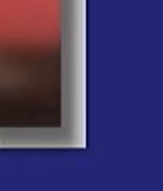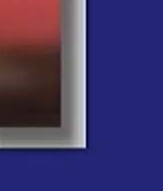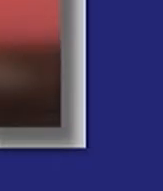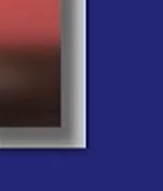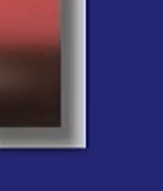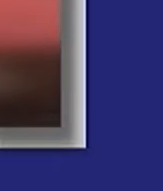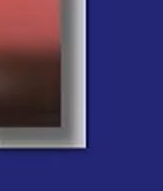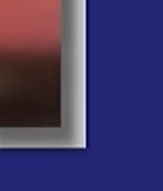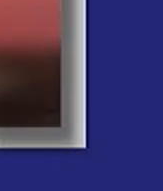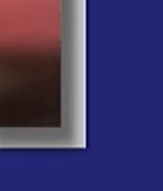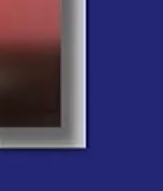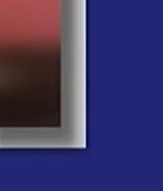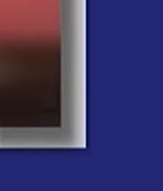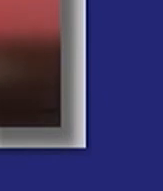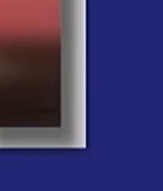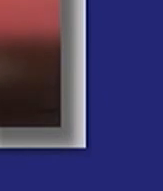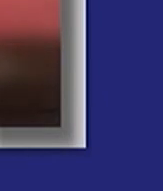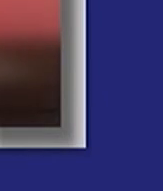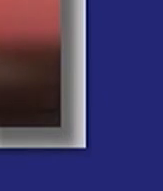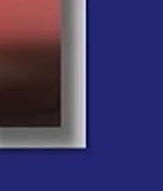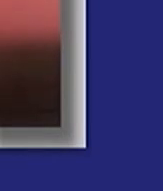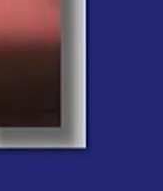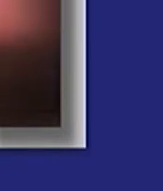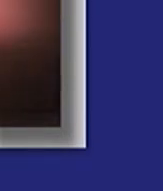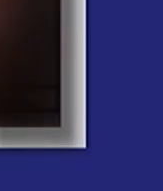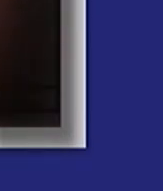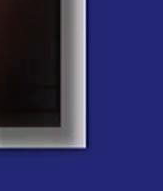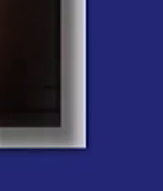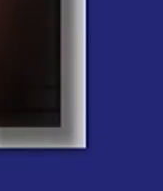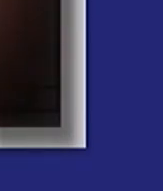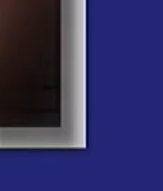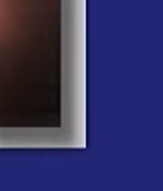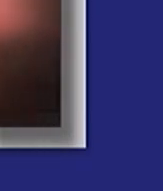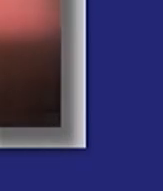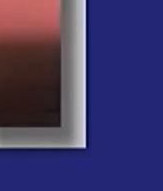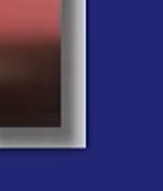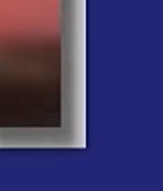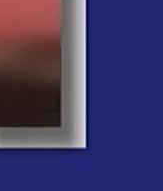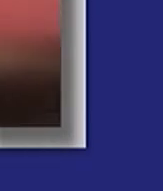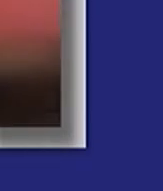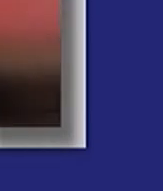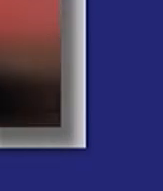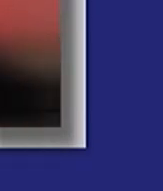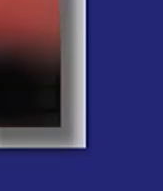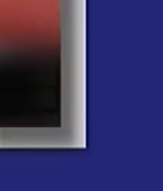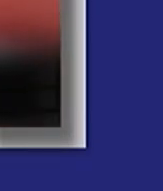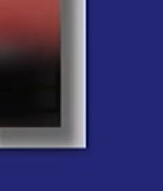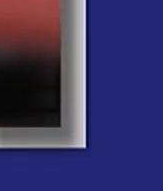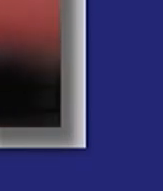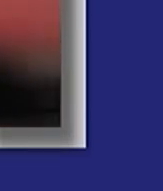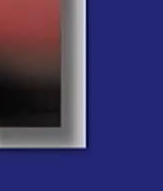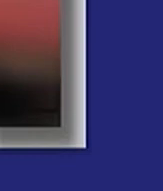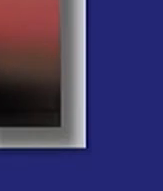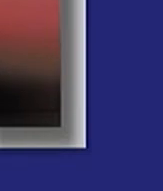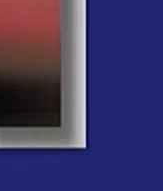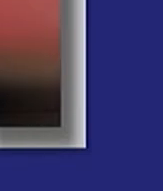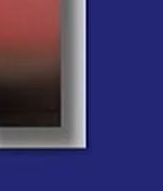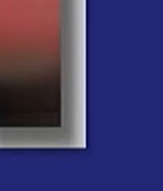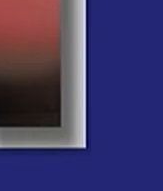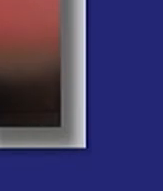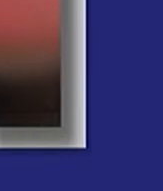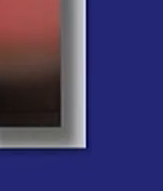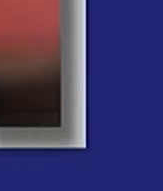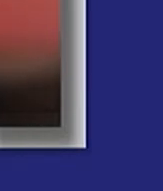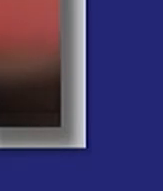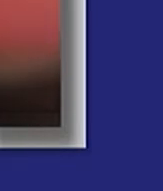al que nombré Carrerópolis en Z. Su objetivo es avanzar a medida que vas resolviendo los problemas